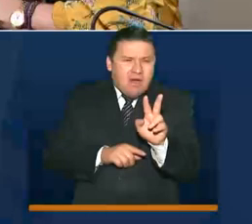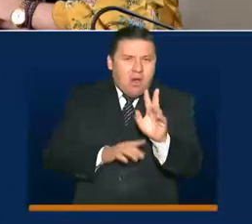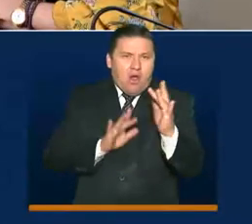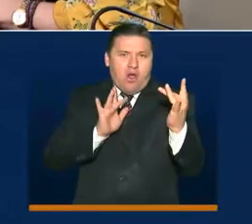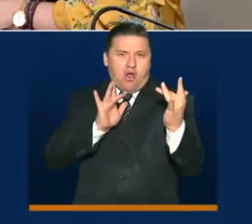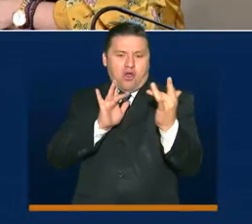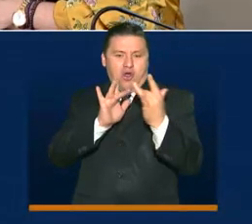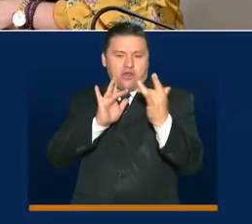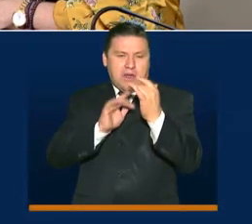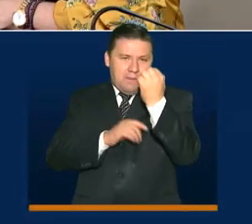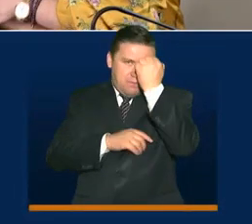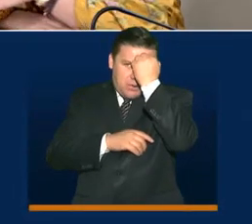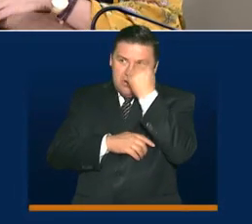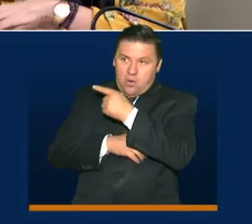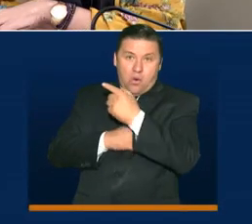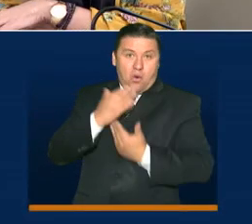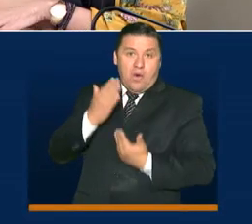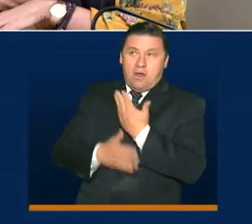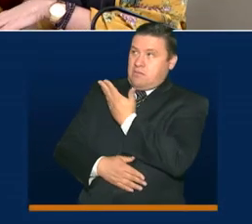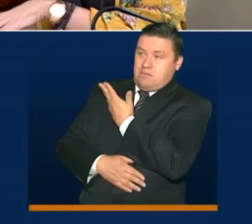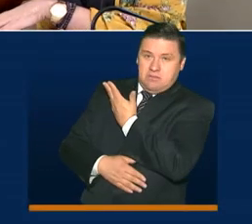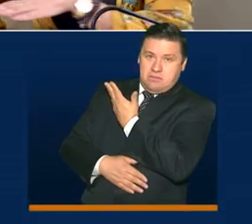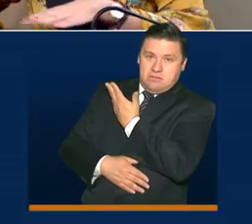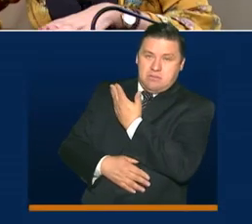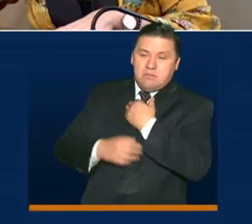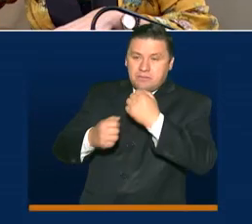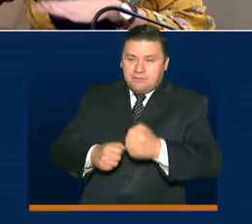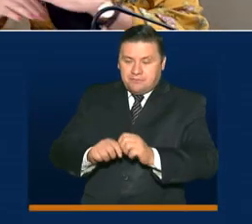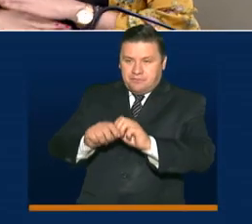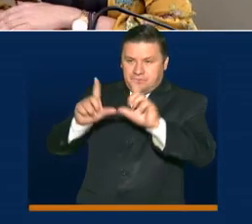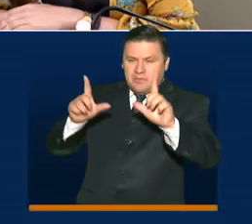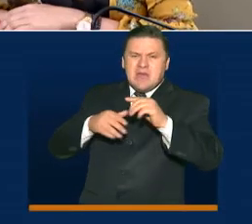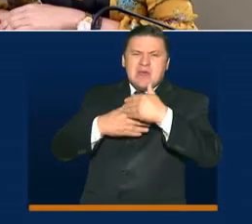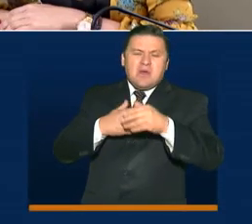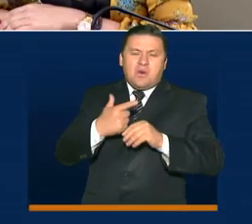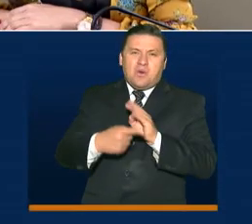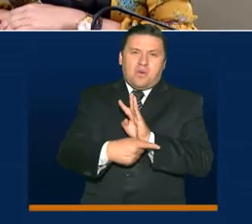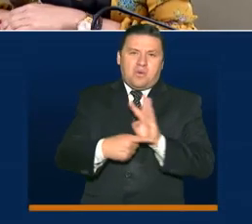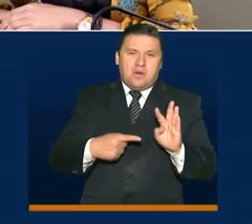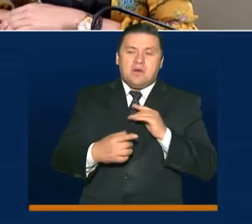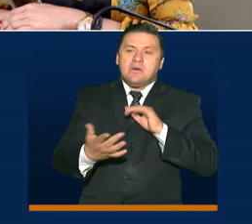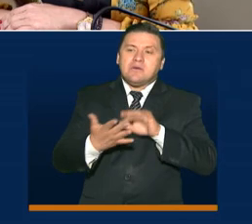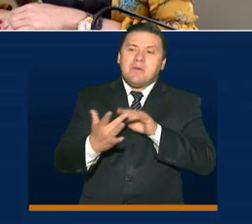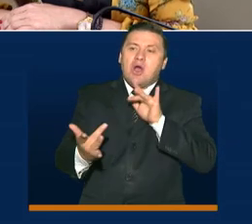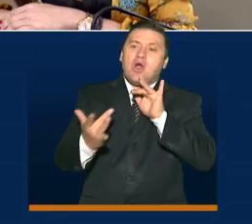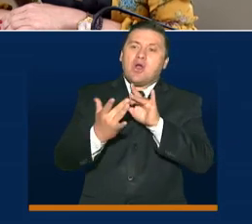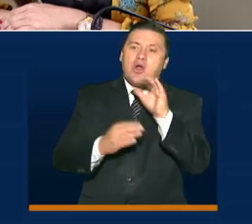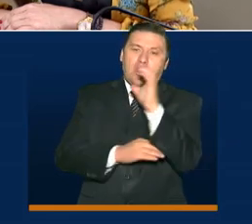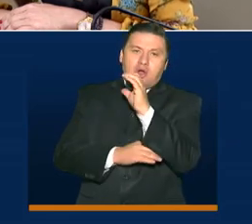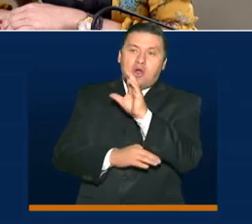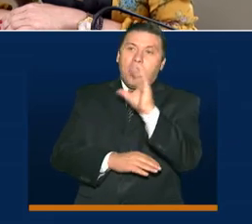contacto maestro, que es una plataforma a la cual ustedes pueden acudir en la siguiente dirección, contacto maestro.